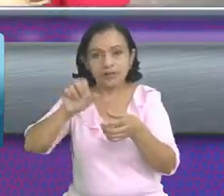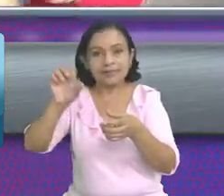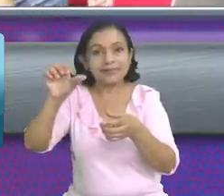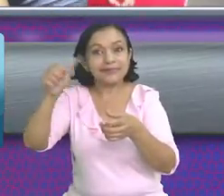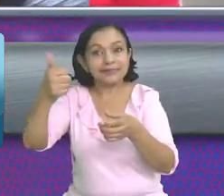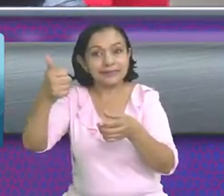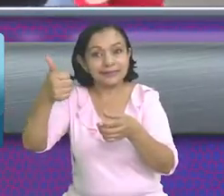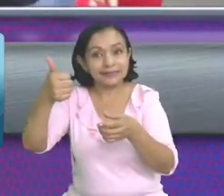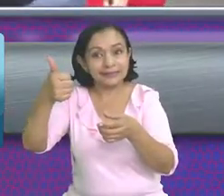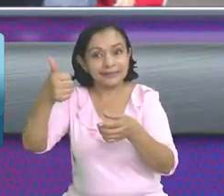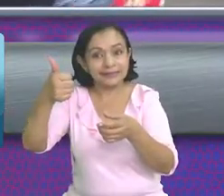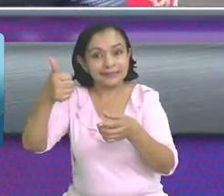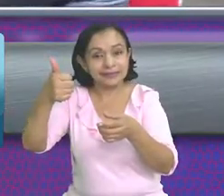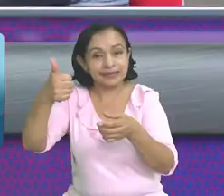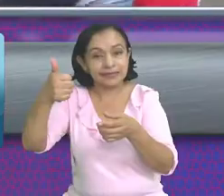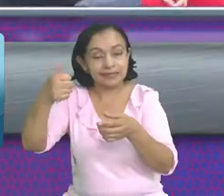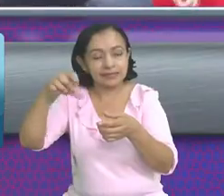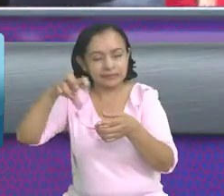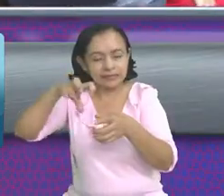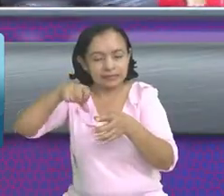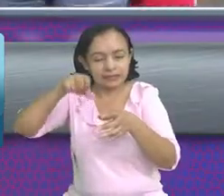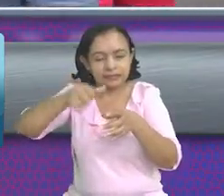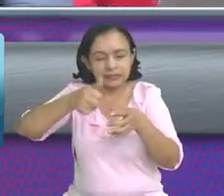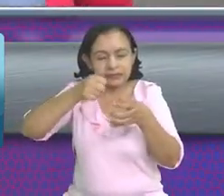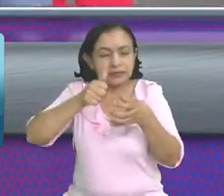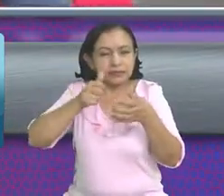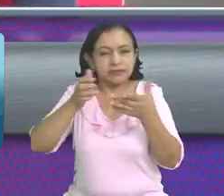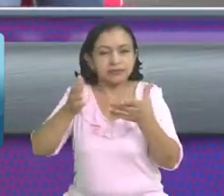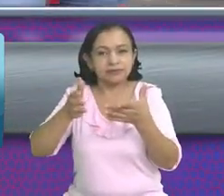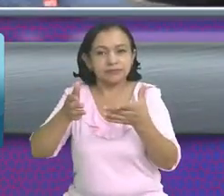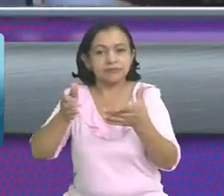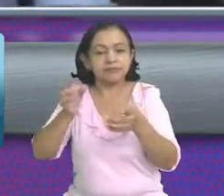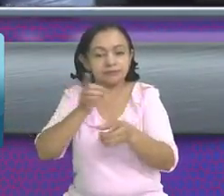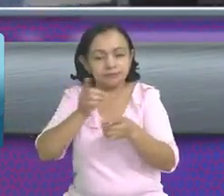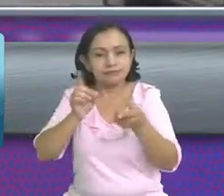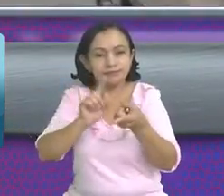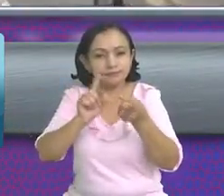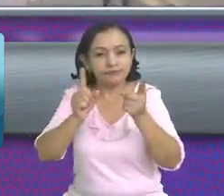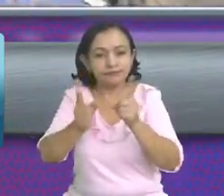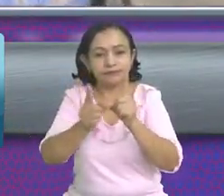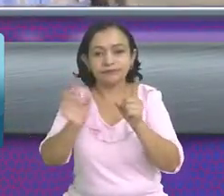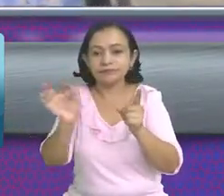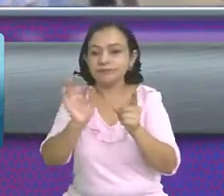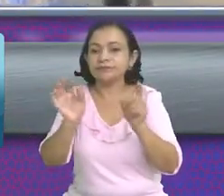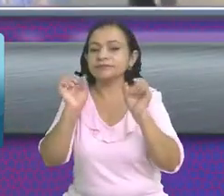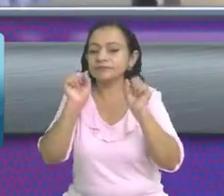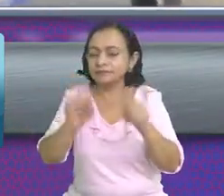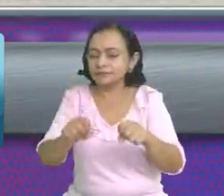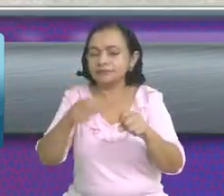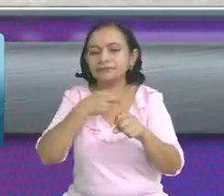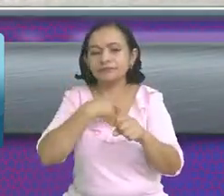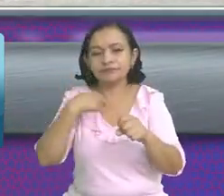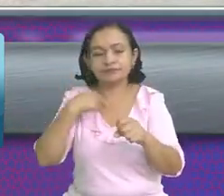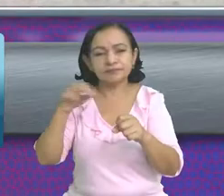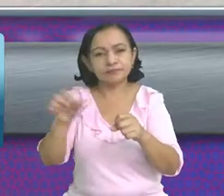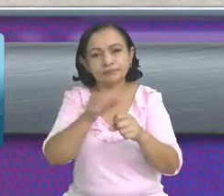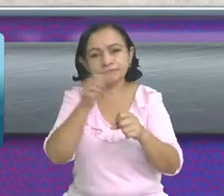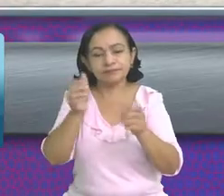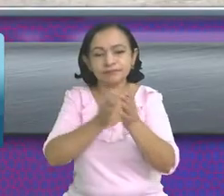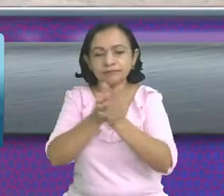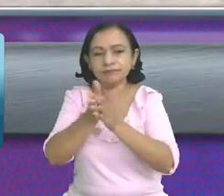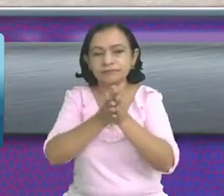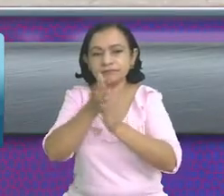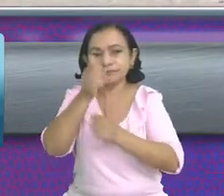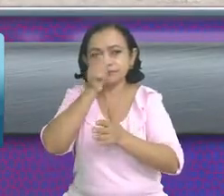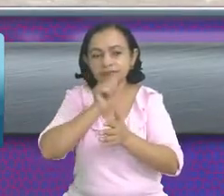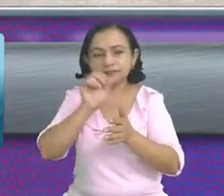limones en el vaso de agua. O sea, entonces hay cosas que debemos de ir mejorando, esas porciones, pero se pueden dar. Otro refresco que sustente